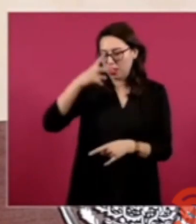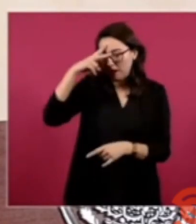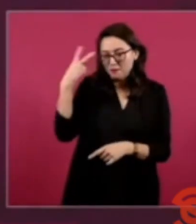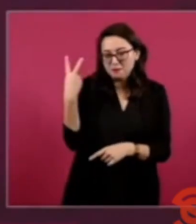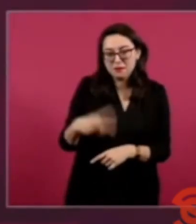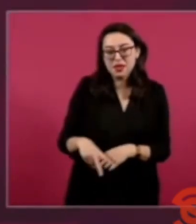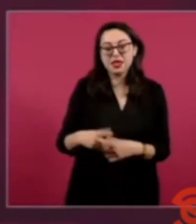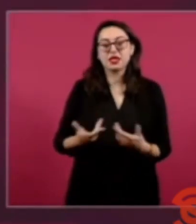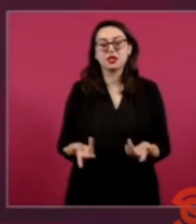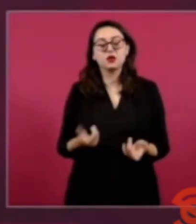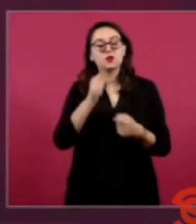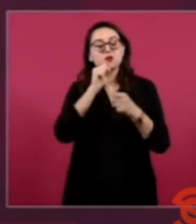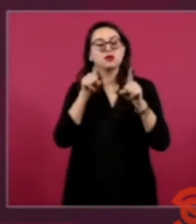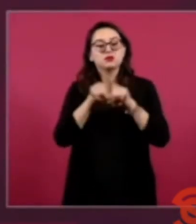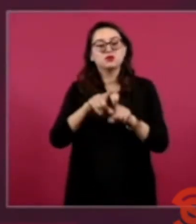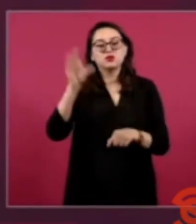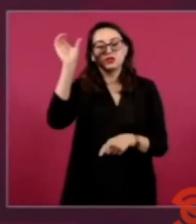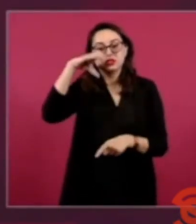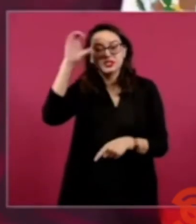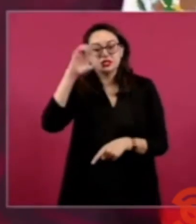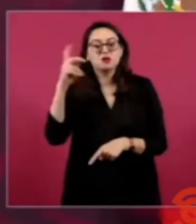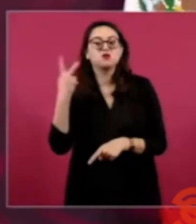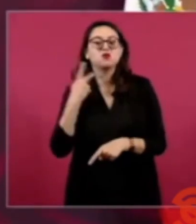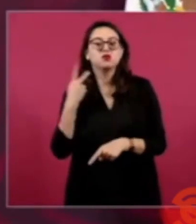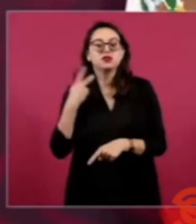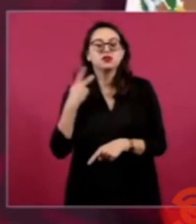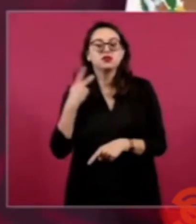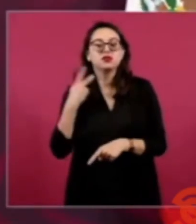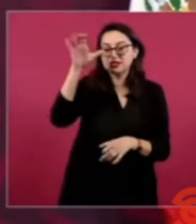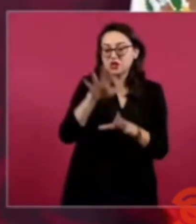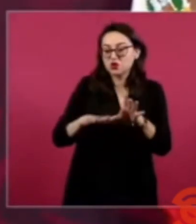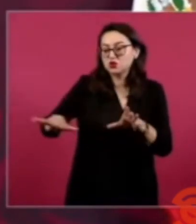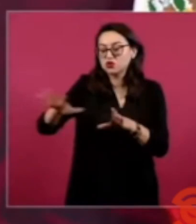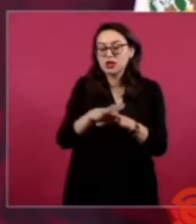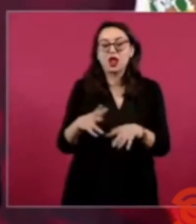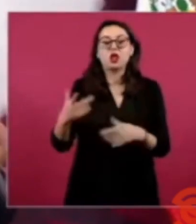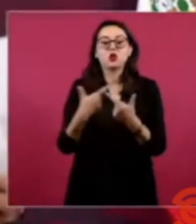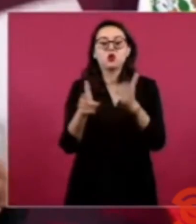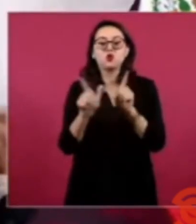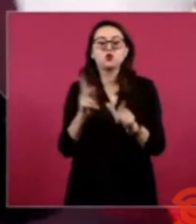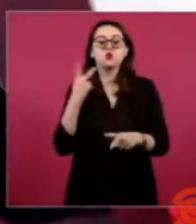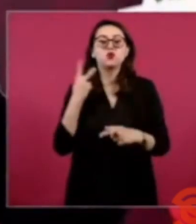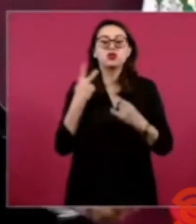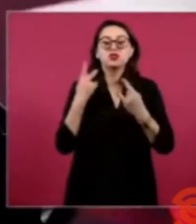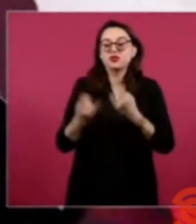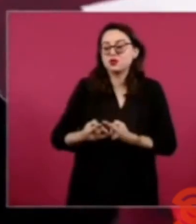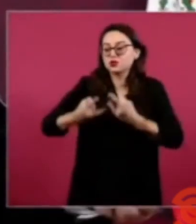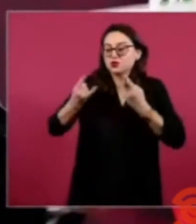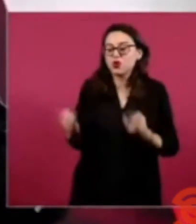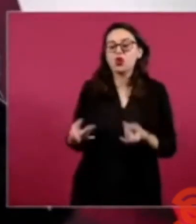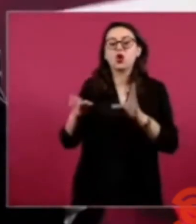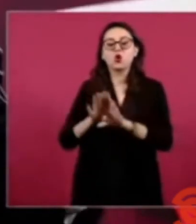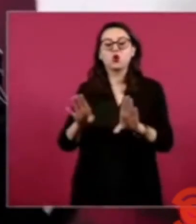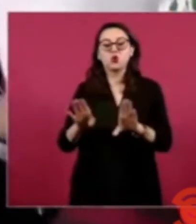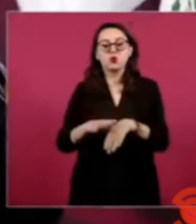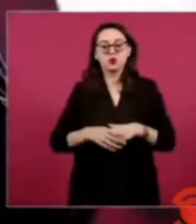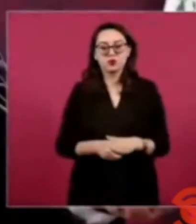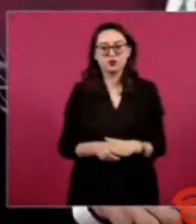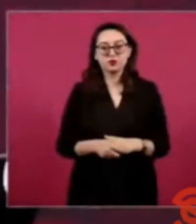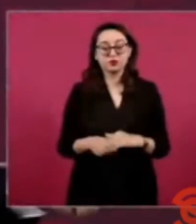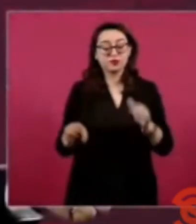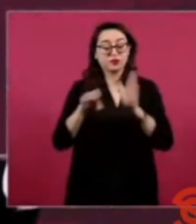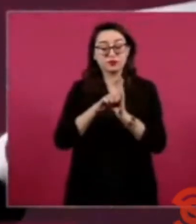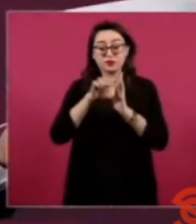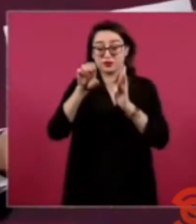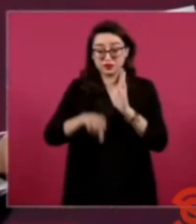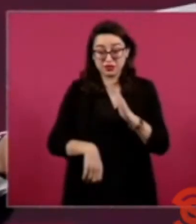de ciencia social sobre la historia de los partidos políticos. Por ejemplo, no se sabe que el primer partido político después